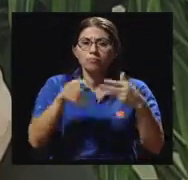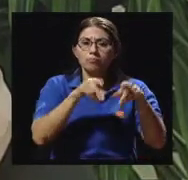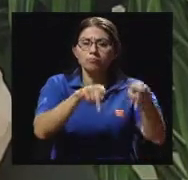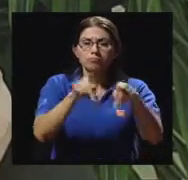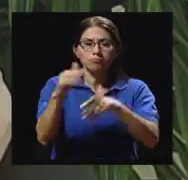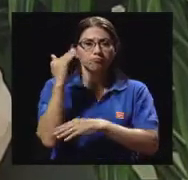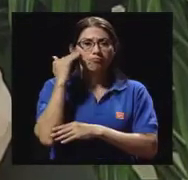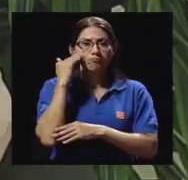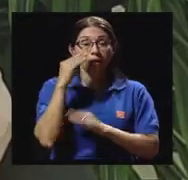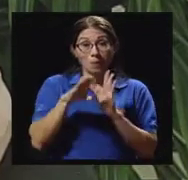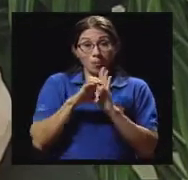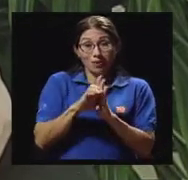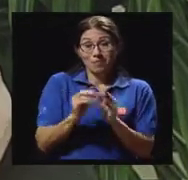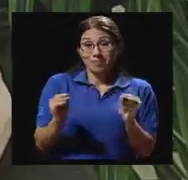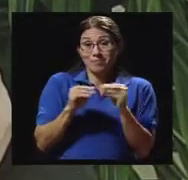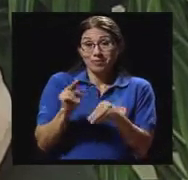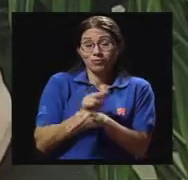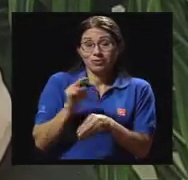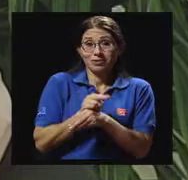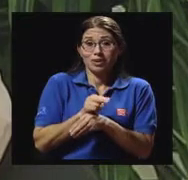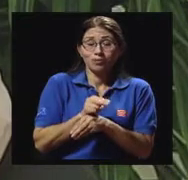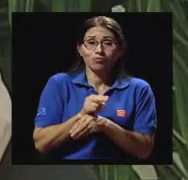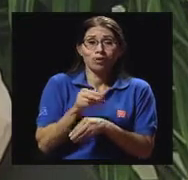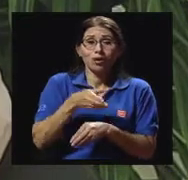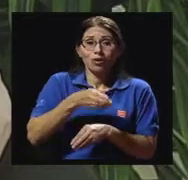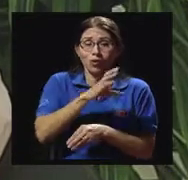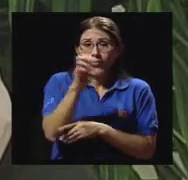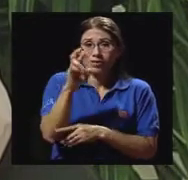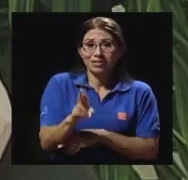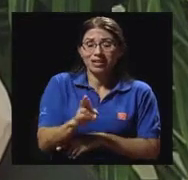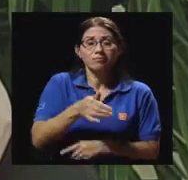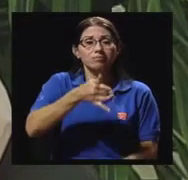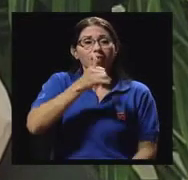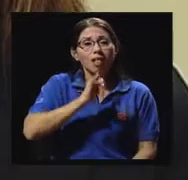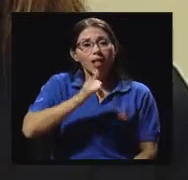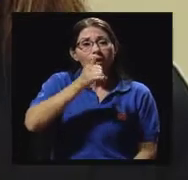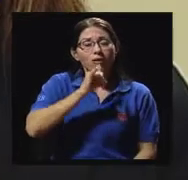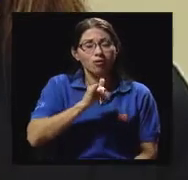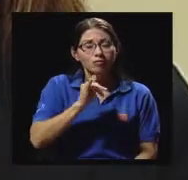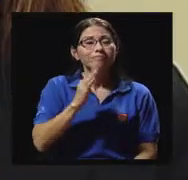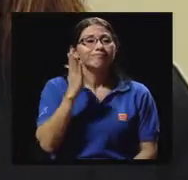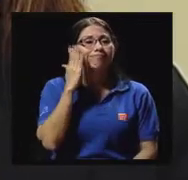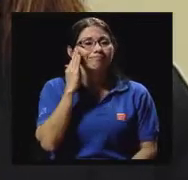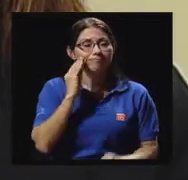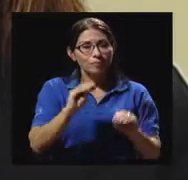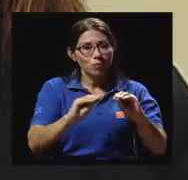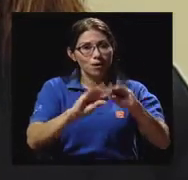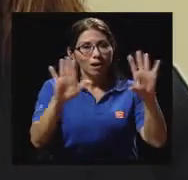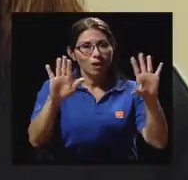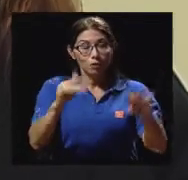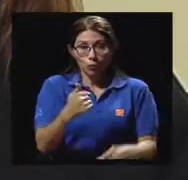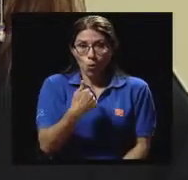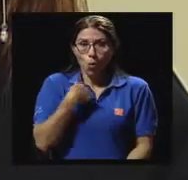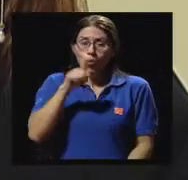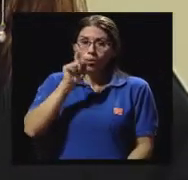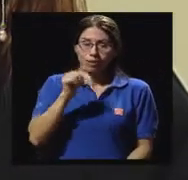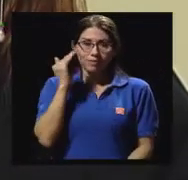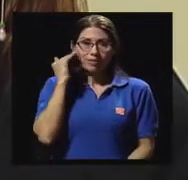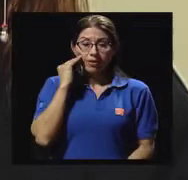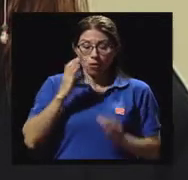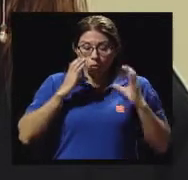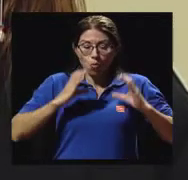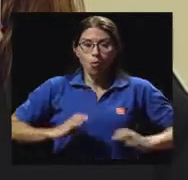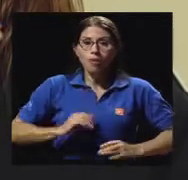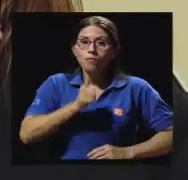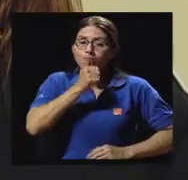En el caso del alcohol, que es la droga más consumida en Costa Rica, es muy claro. Uno tiene que saber cuánta cantidad